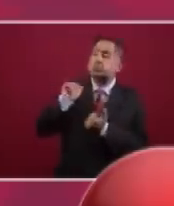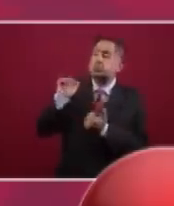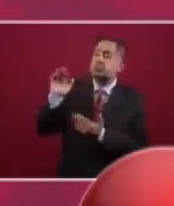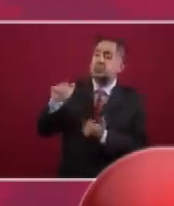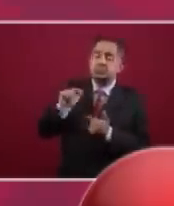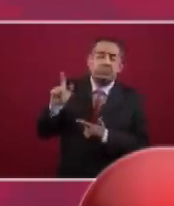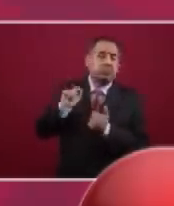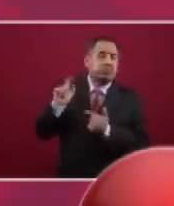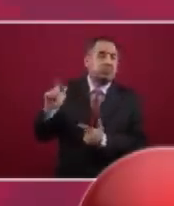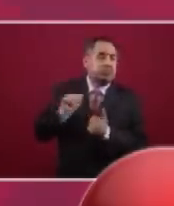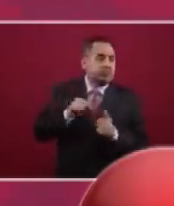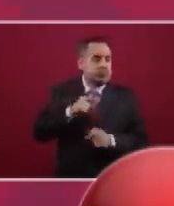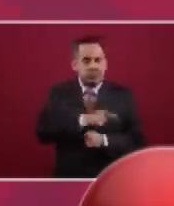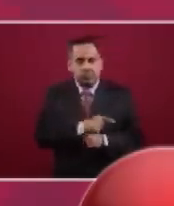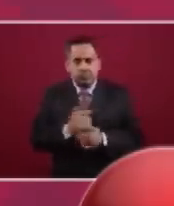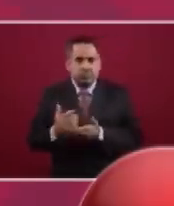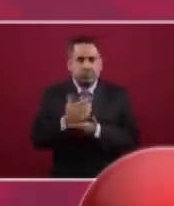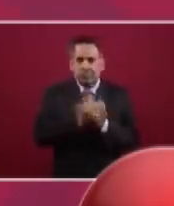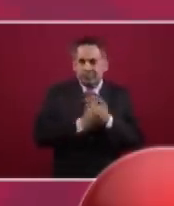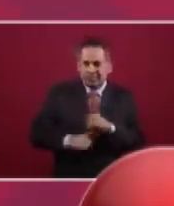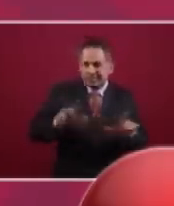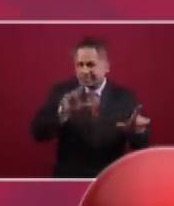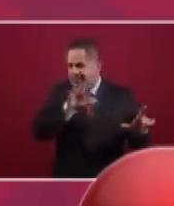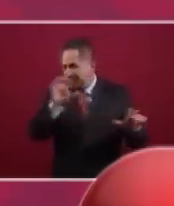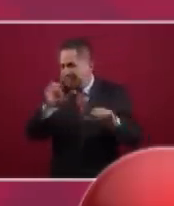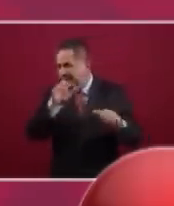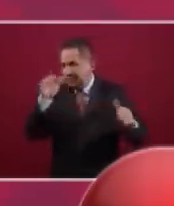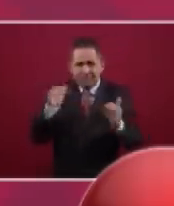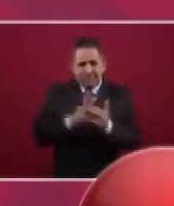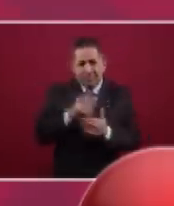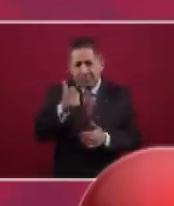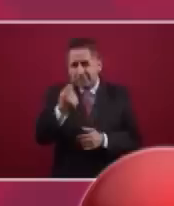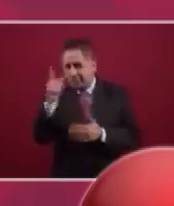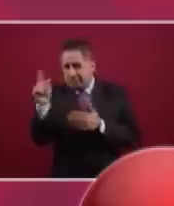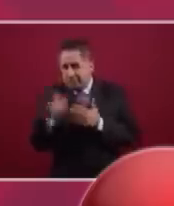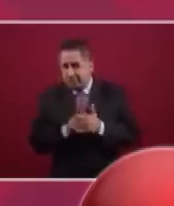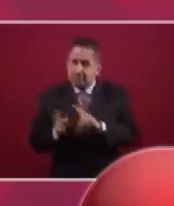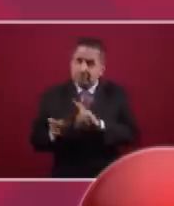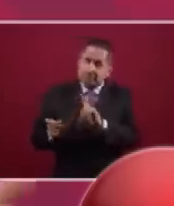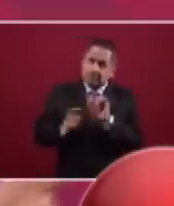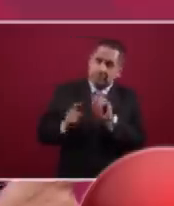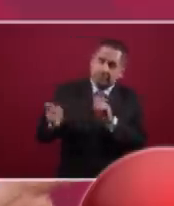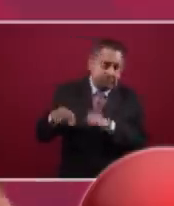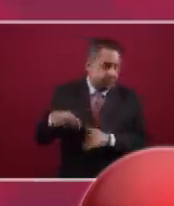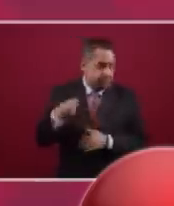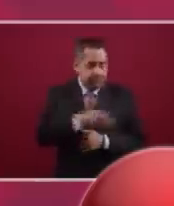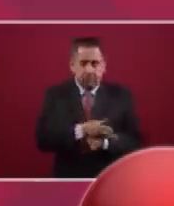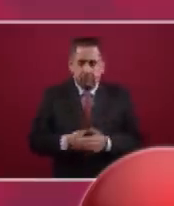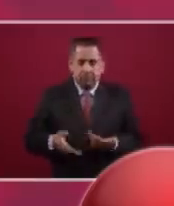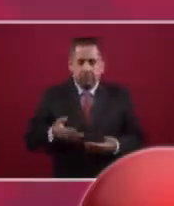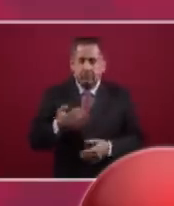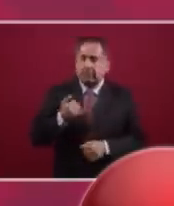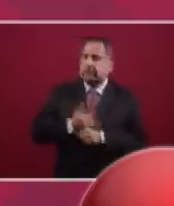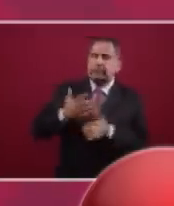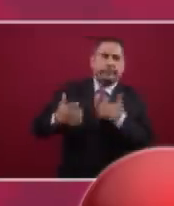que ganaban hasta 700,000 pesos mensuales, pues están inconformes.